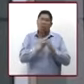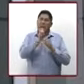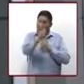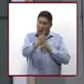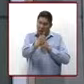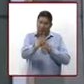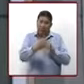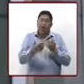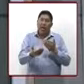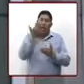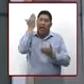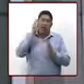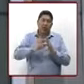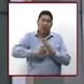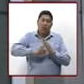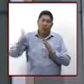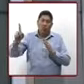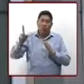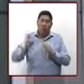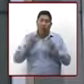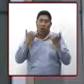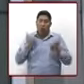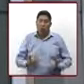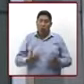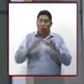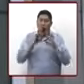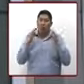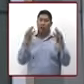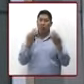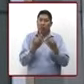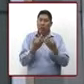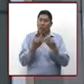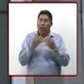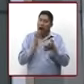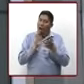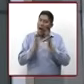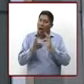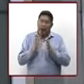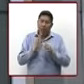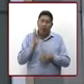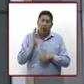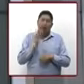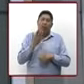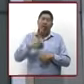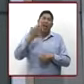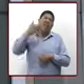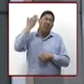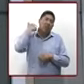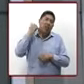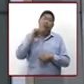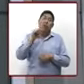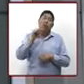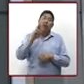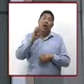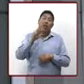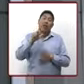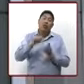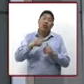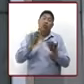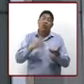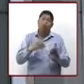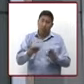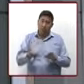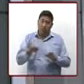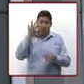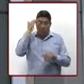estaba a punto de fugarse. Hoy la familia habla del triste final que ha tenido este miembro de su familia, Ariel, porque fue